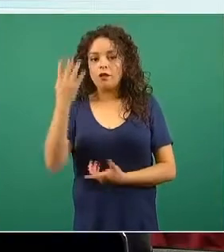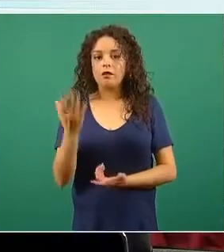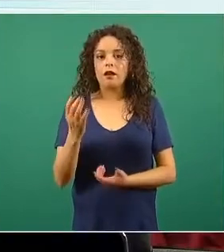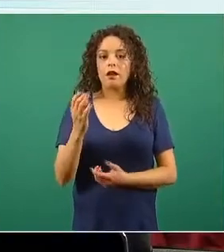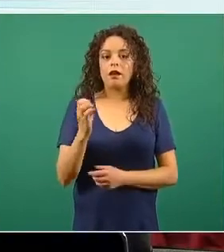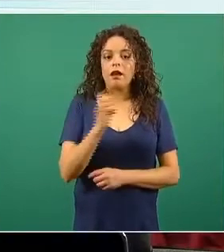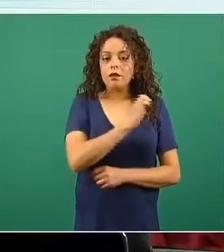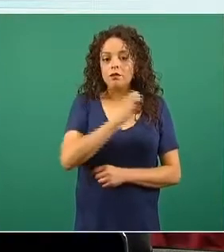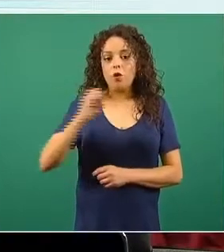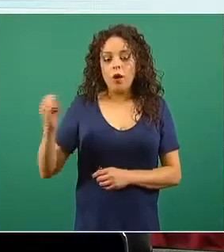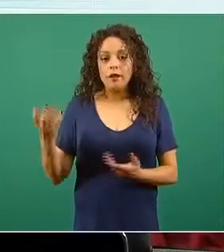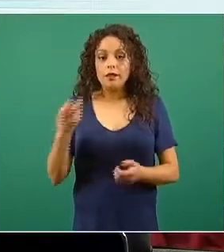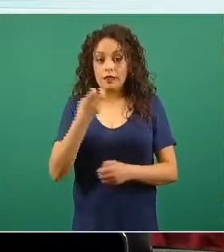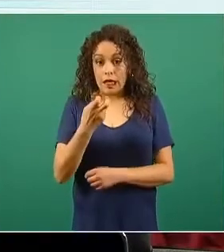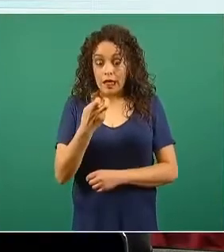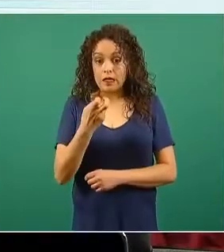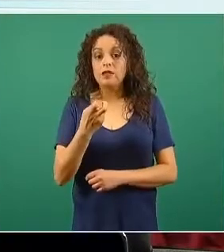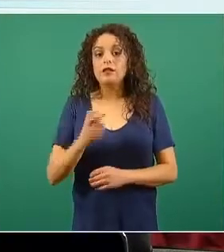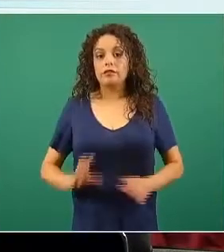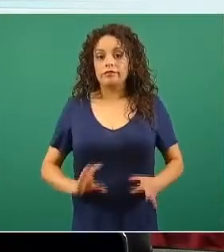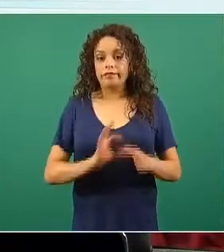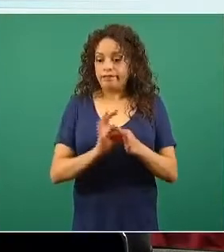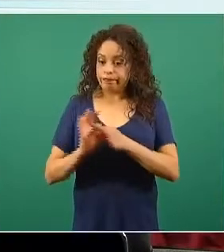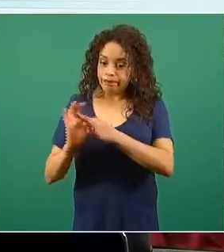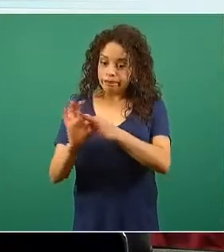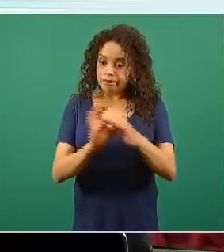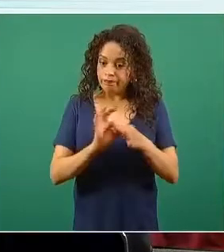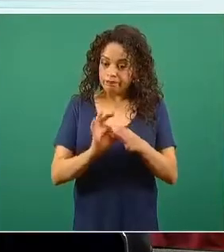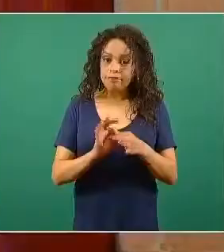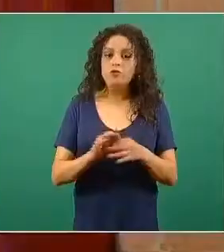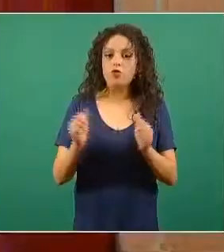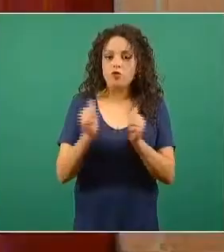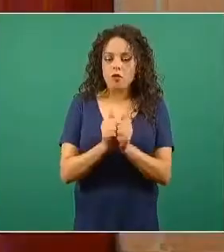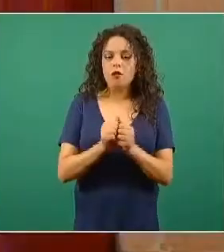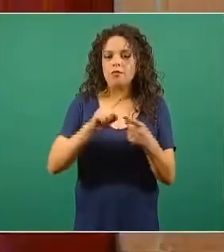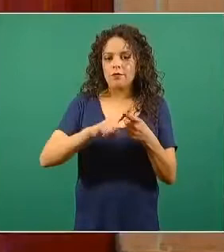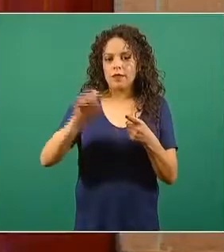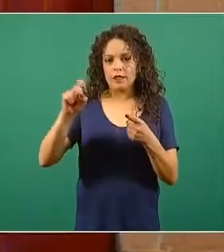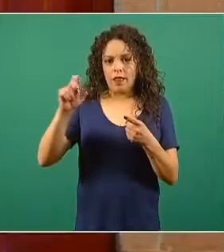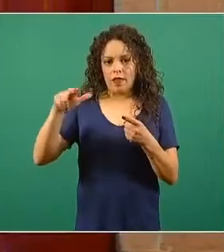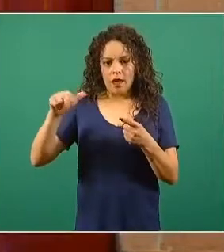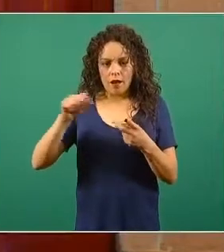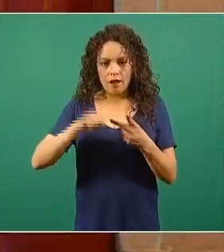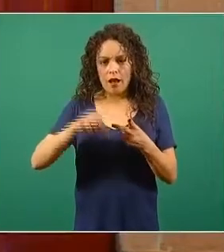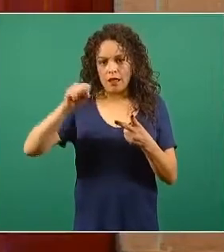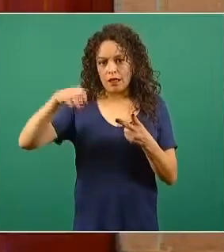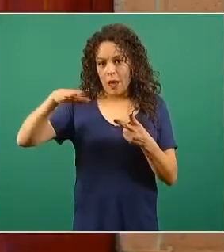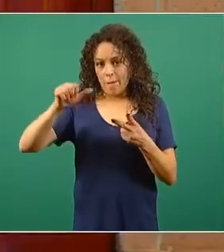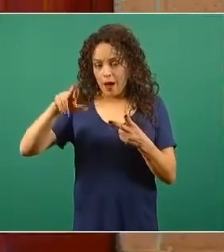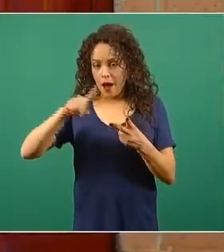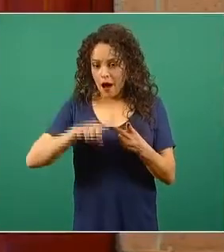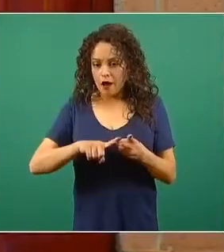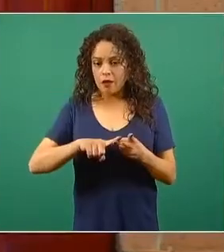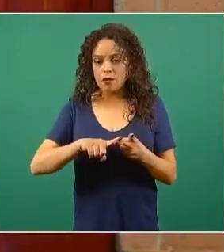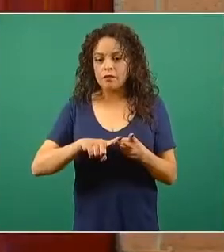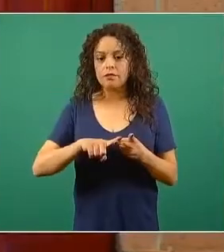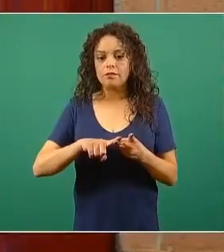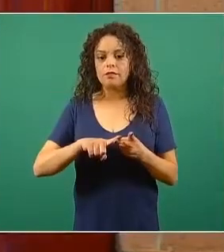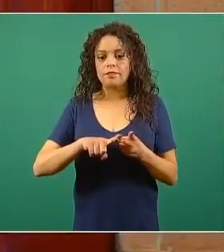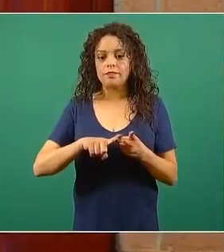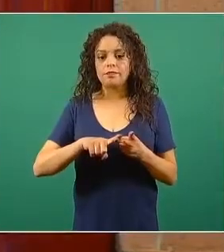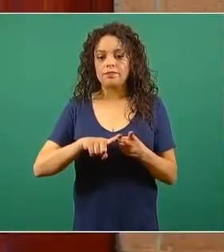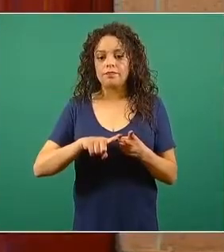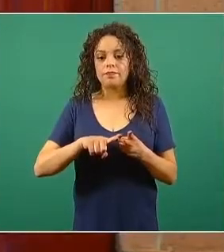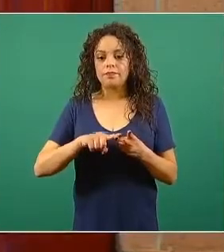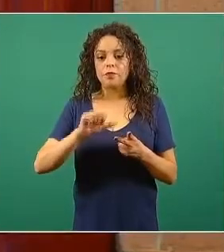a las sinergias que se han dado con precisamente la SEDENA, precisamente la CEMAR, con organismos